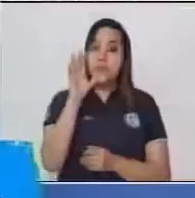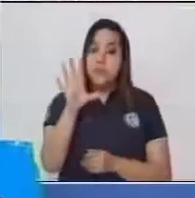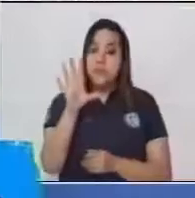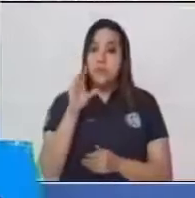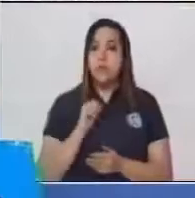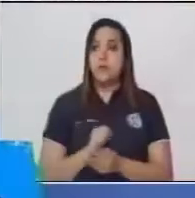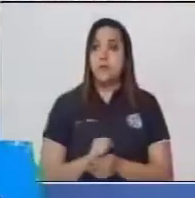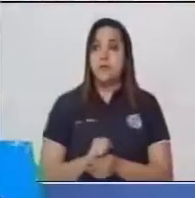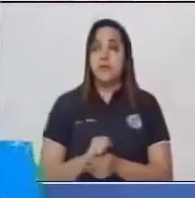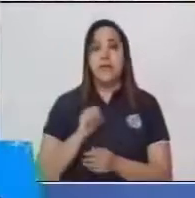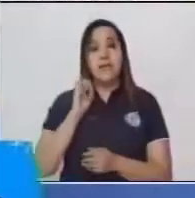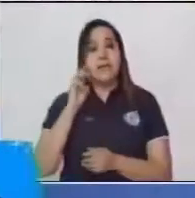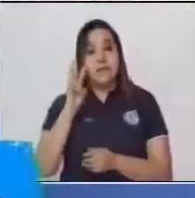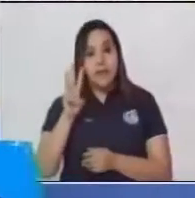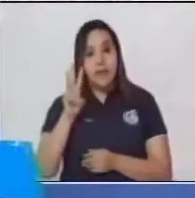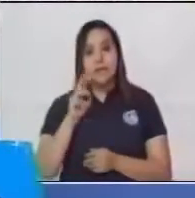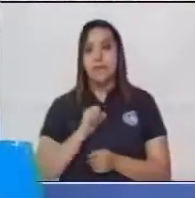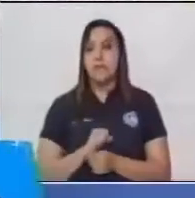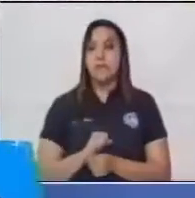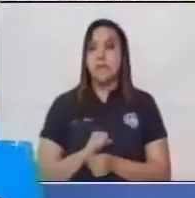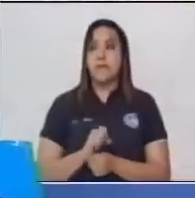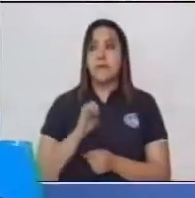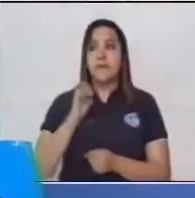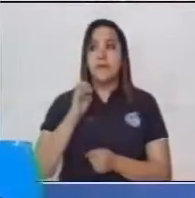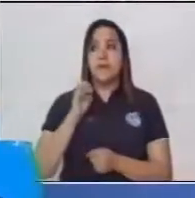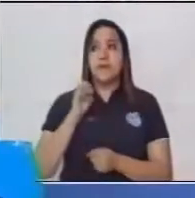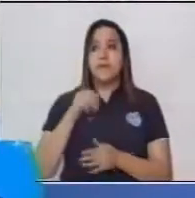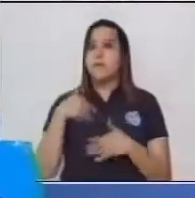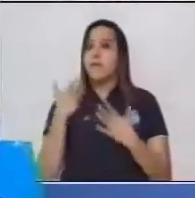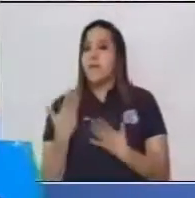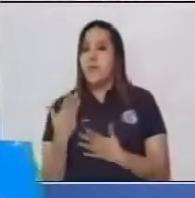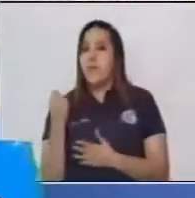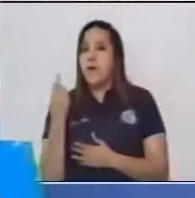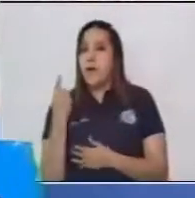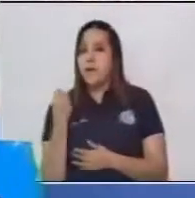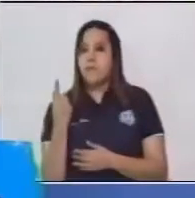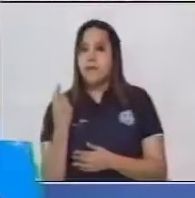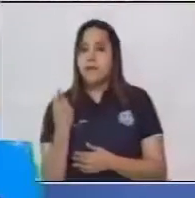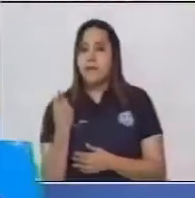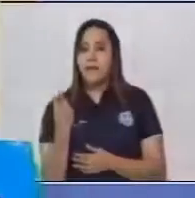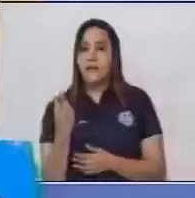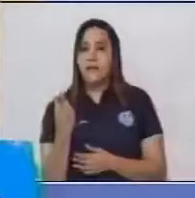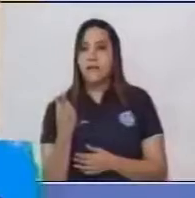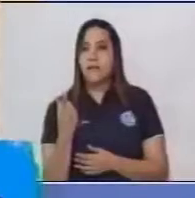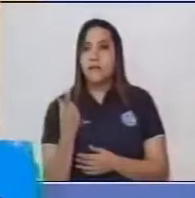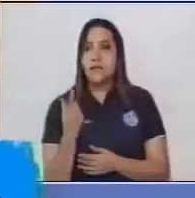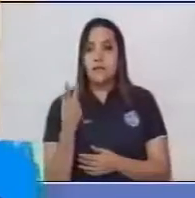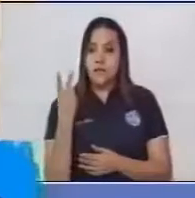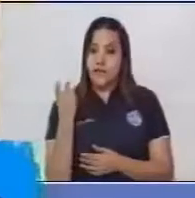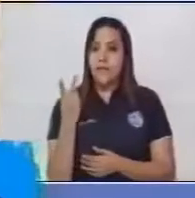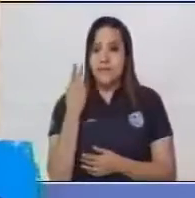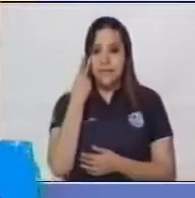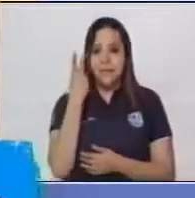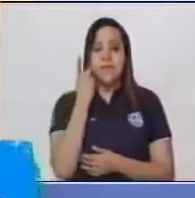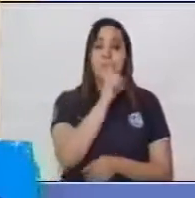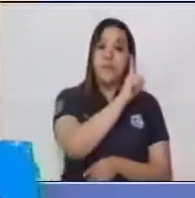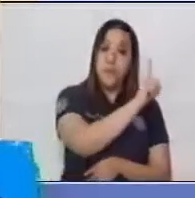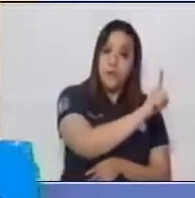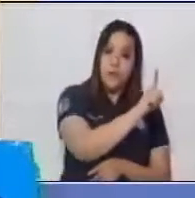2.5, 3, ¿cuál sería el siguiente? Repitamos,